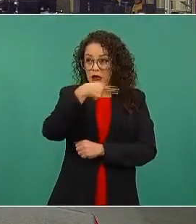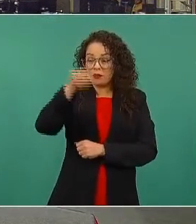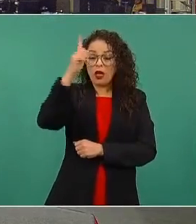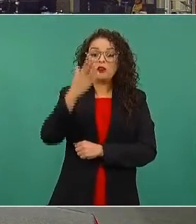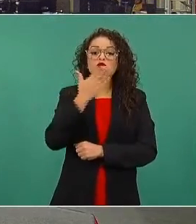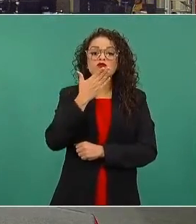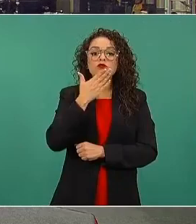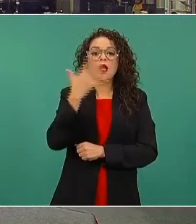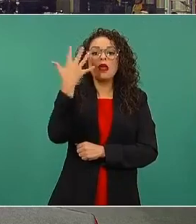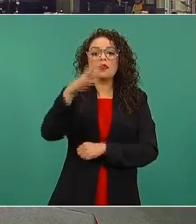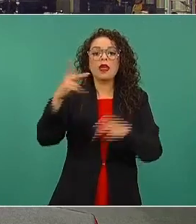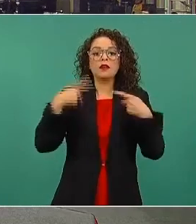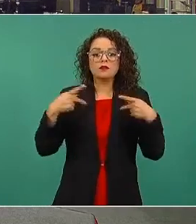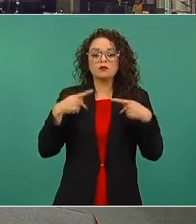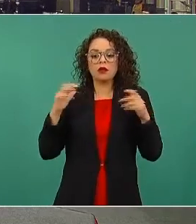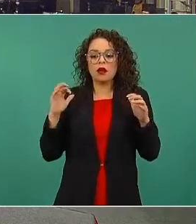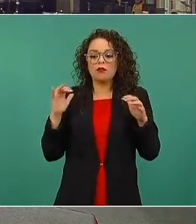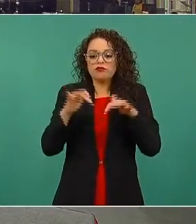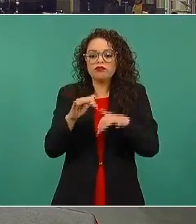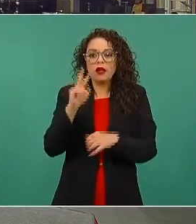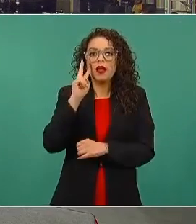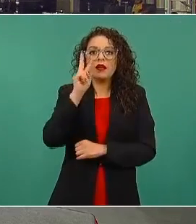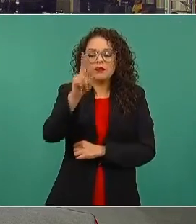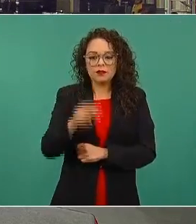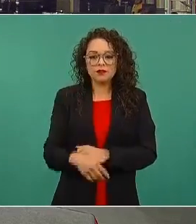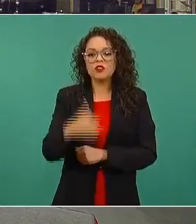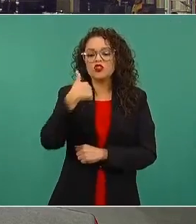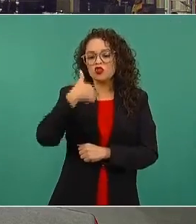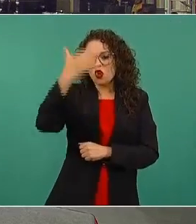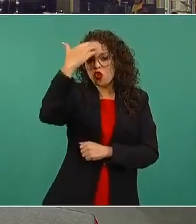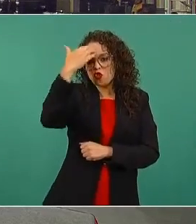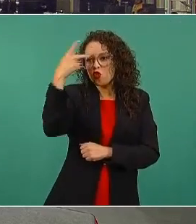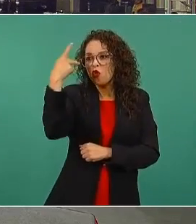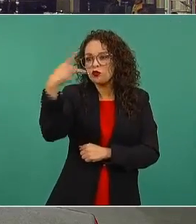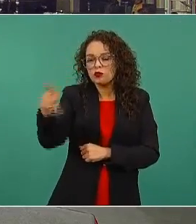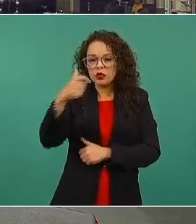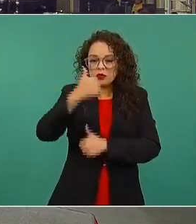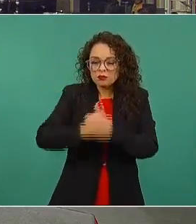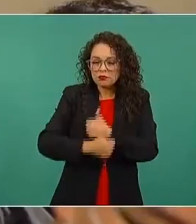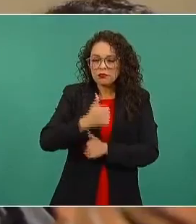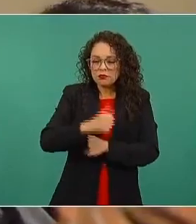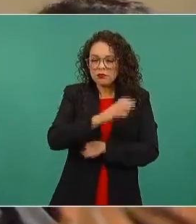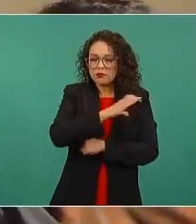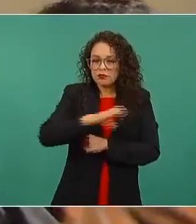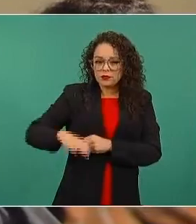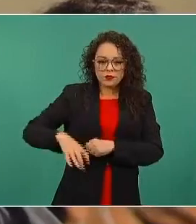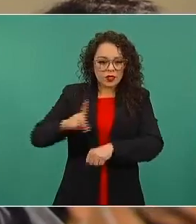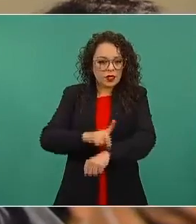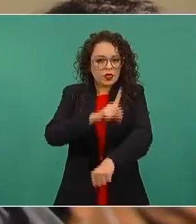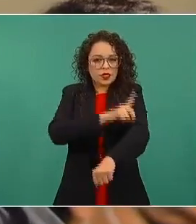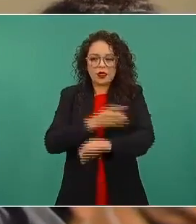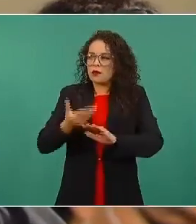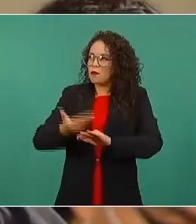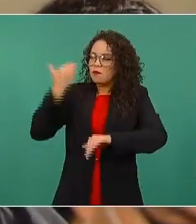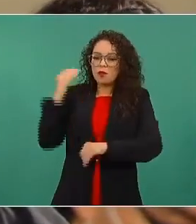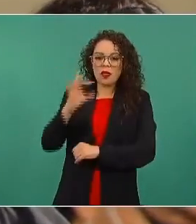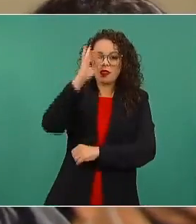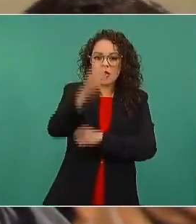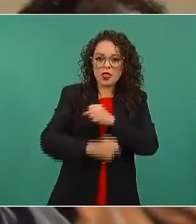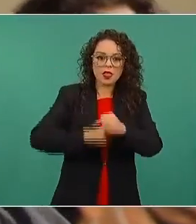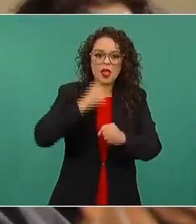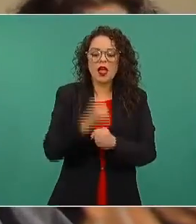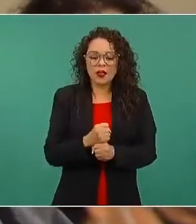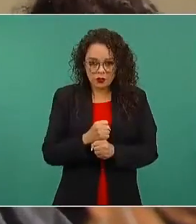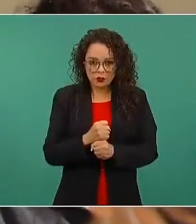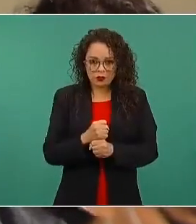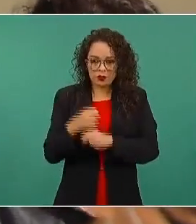personas nada más a verlo. O sea, sé muy bien su trayectoria desde hace 30 años. Y nada más le digo, lo